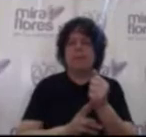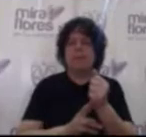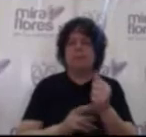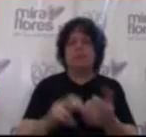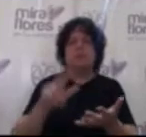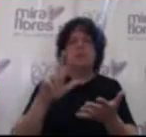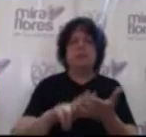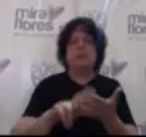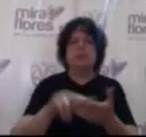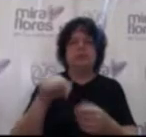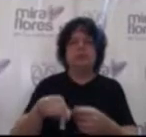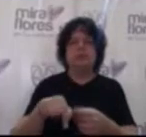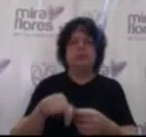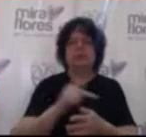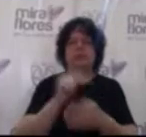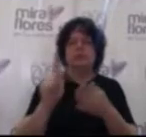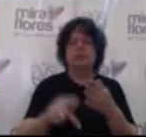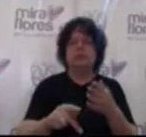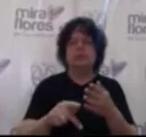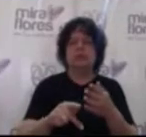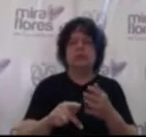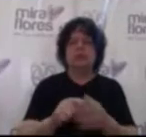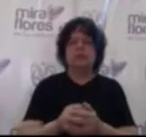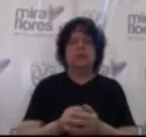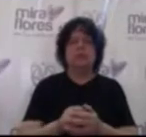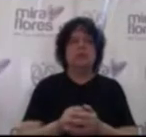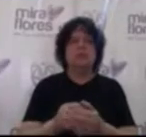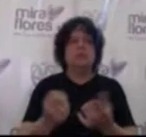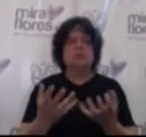a aprobar este proyecto en la medida que estén de acuerdo.